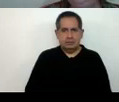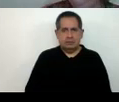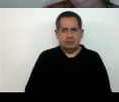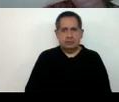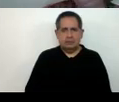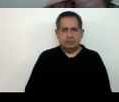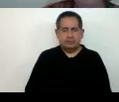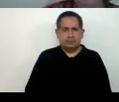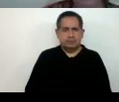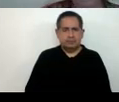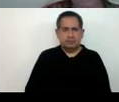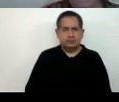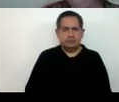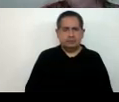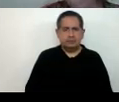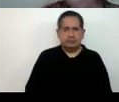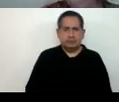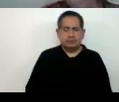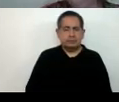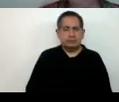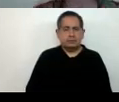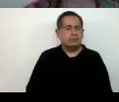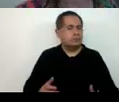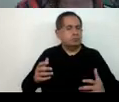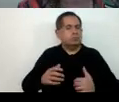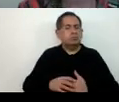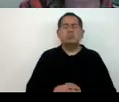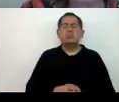Y bueno, parte de lo que nos